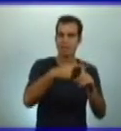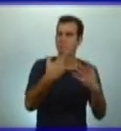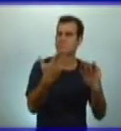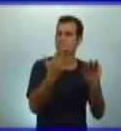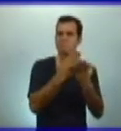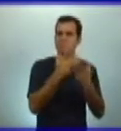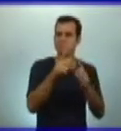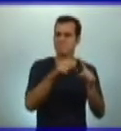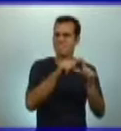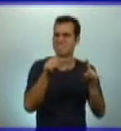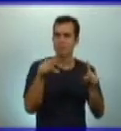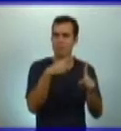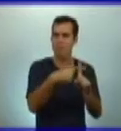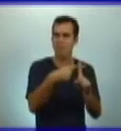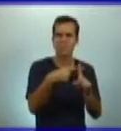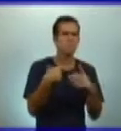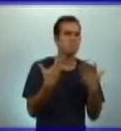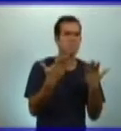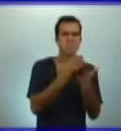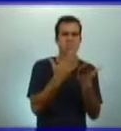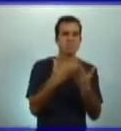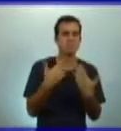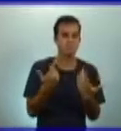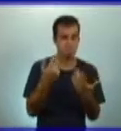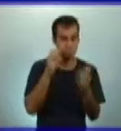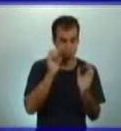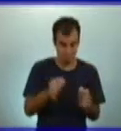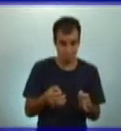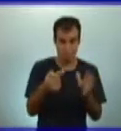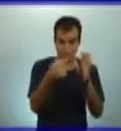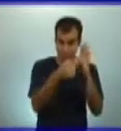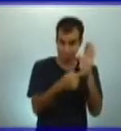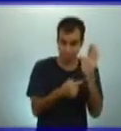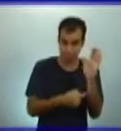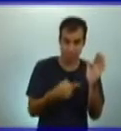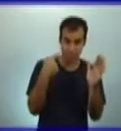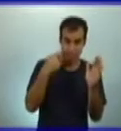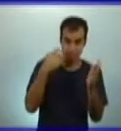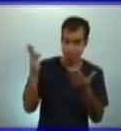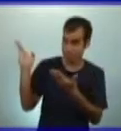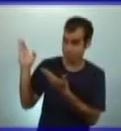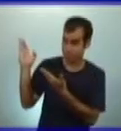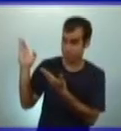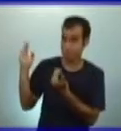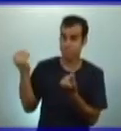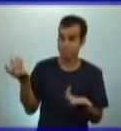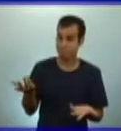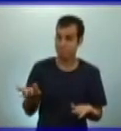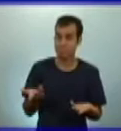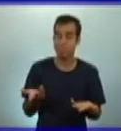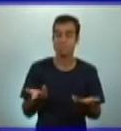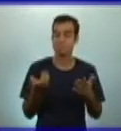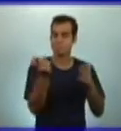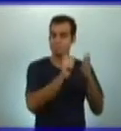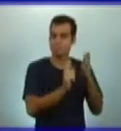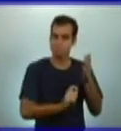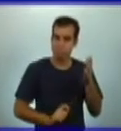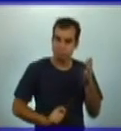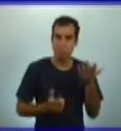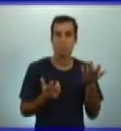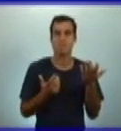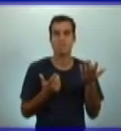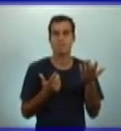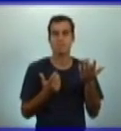en adición? Bueno, como aparece en pantalla, estuvimos realizando ejercicios de adición escrita sin sobrepaso,